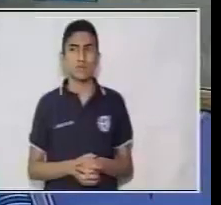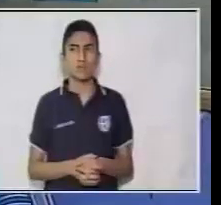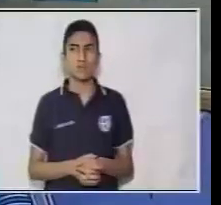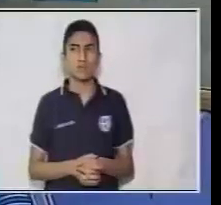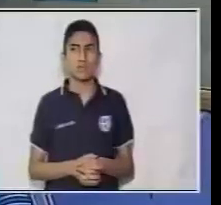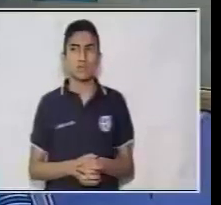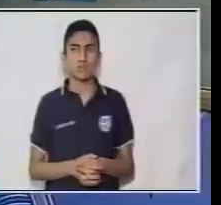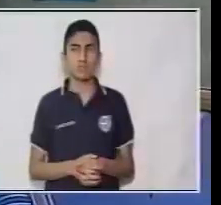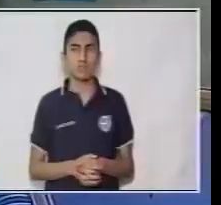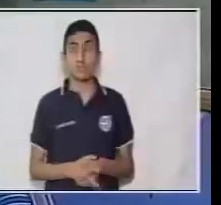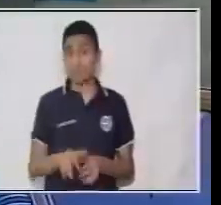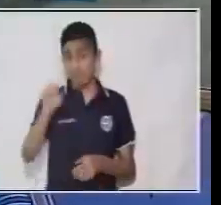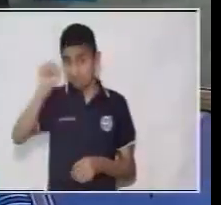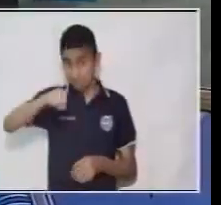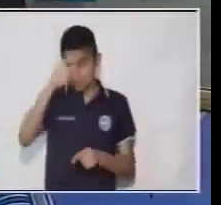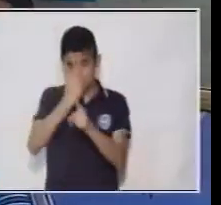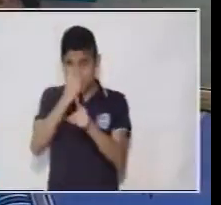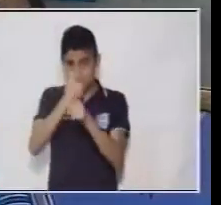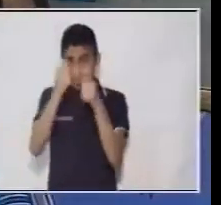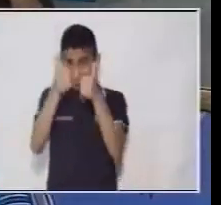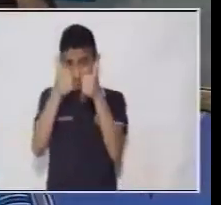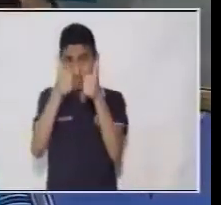Perdón. Muy bien.